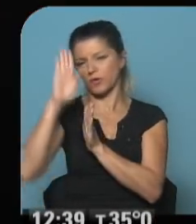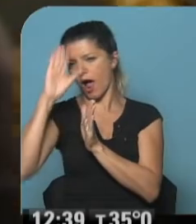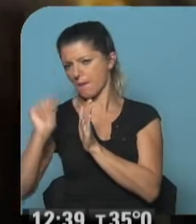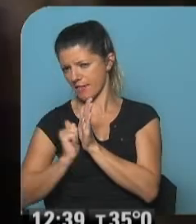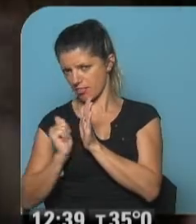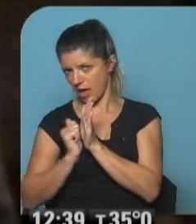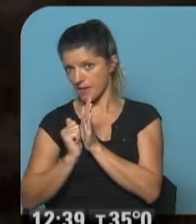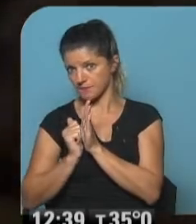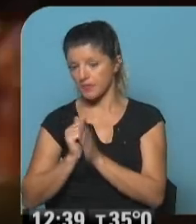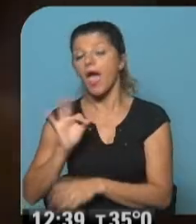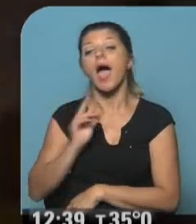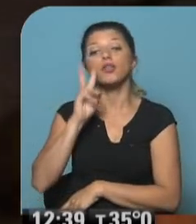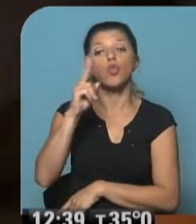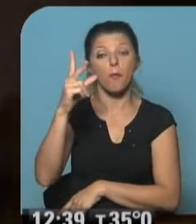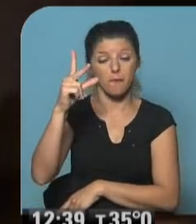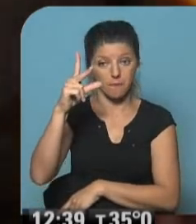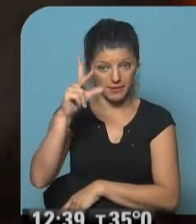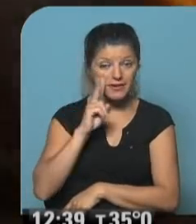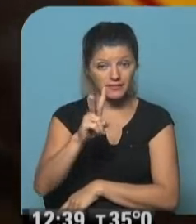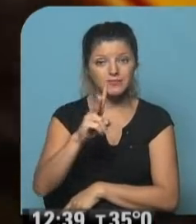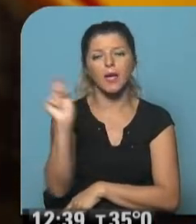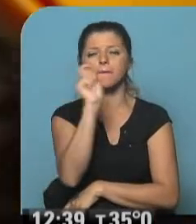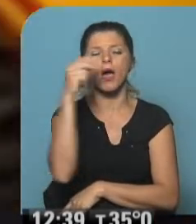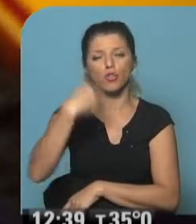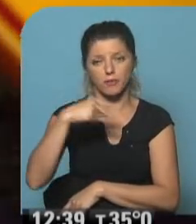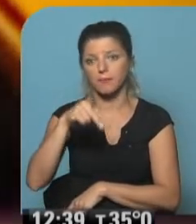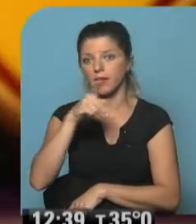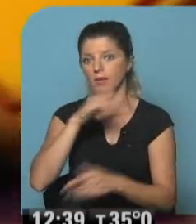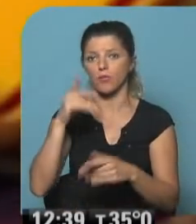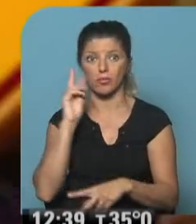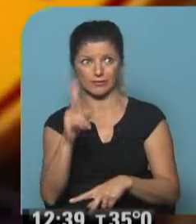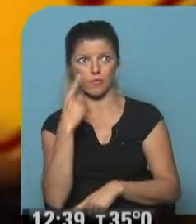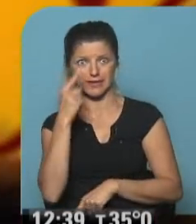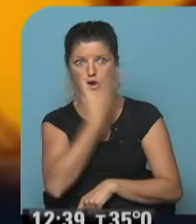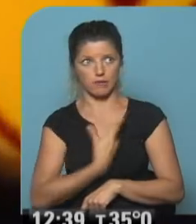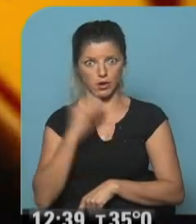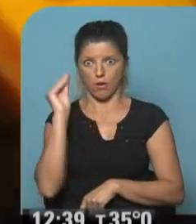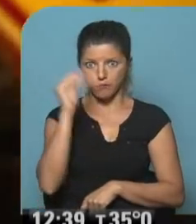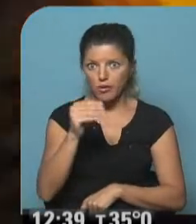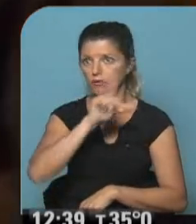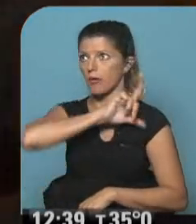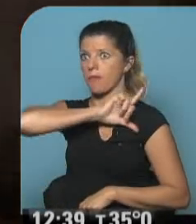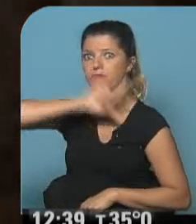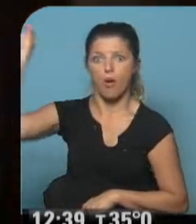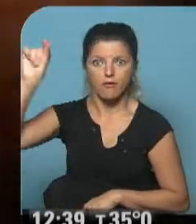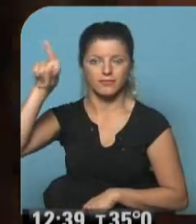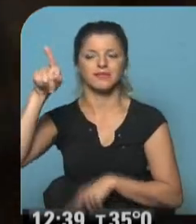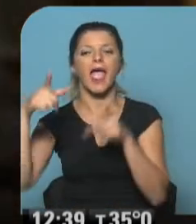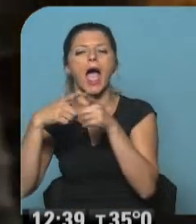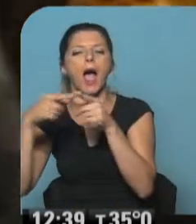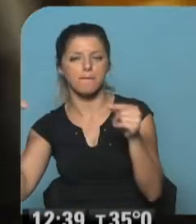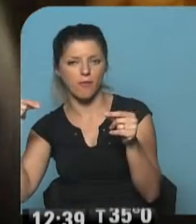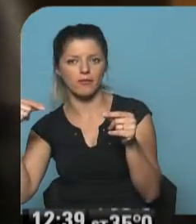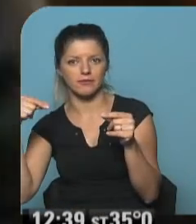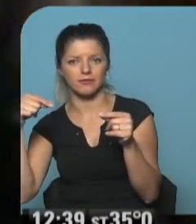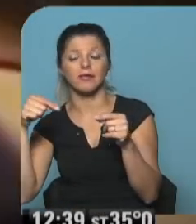noviembre de 2000 huyó del país cuando su régimen autoritario se desmoronaba. se fugó a Japón para eludir la justicia, pero en